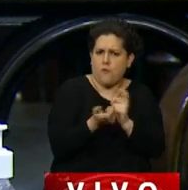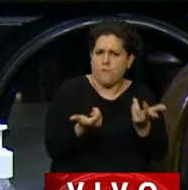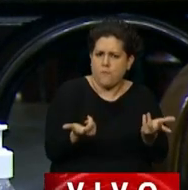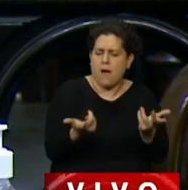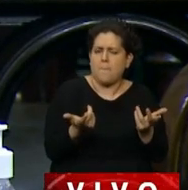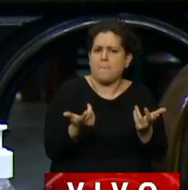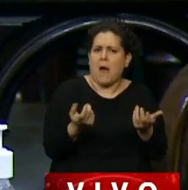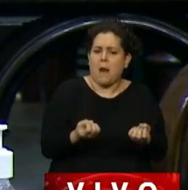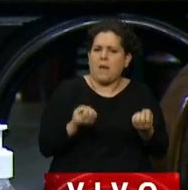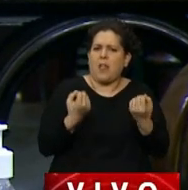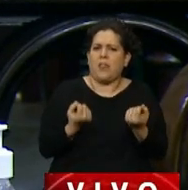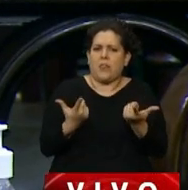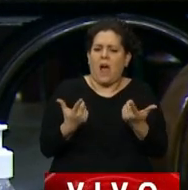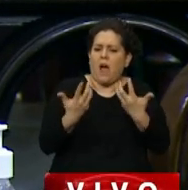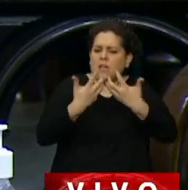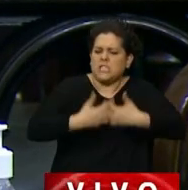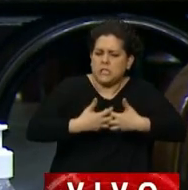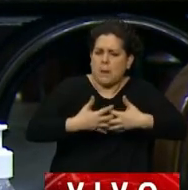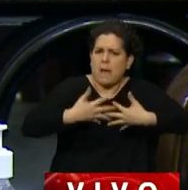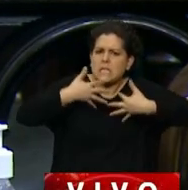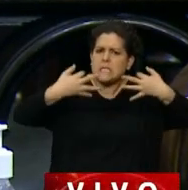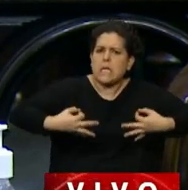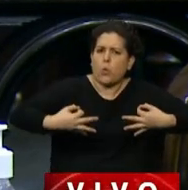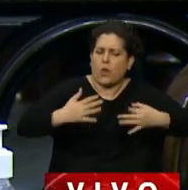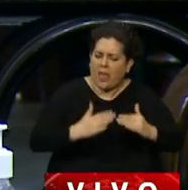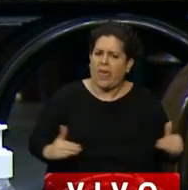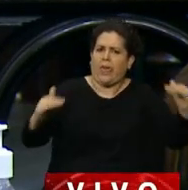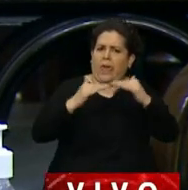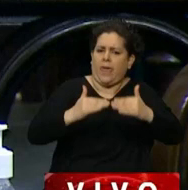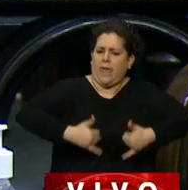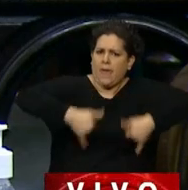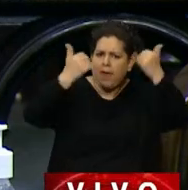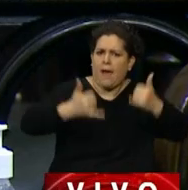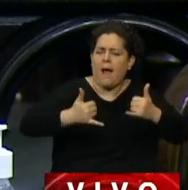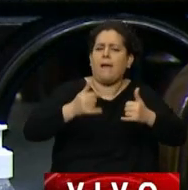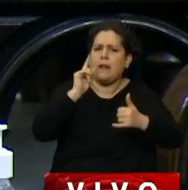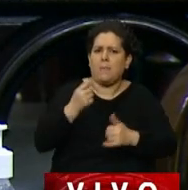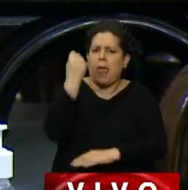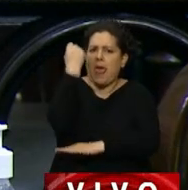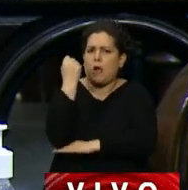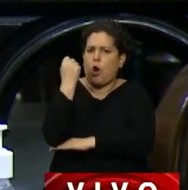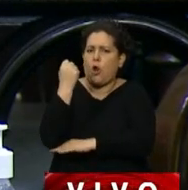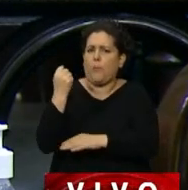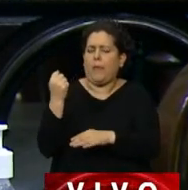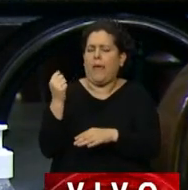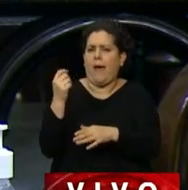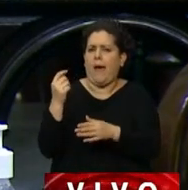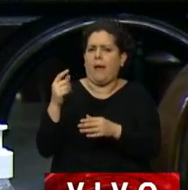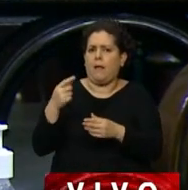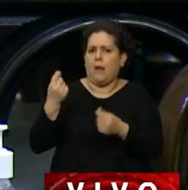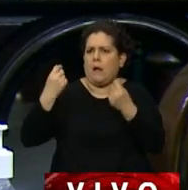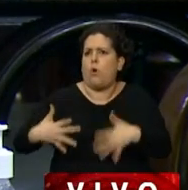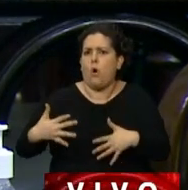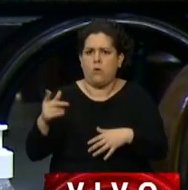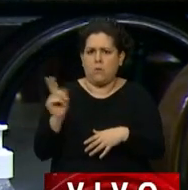darle más seguridad al sistema, más equidad al sistema y sobre todo economizar fondos que ya no tenemos, andan dando